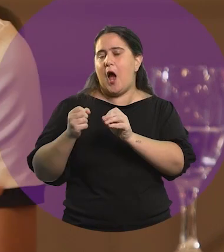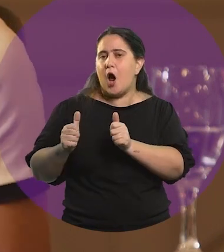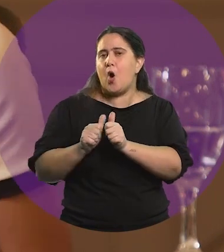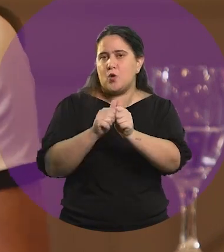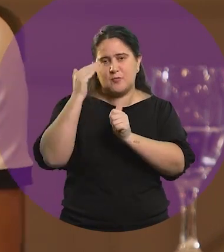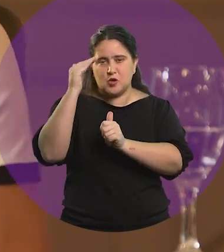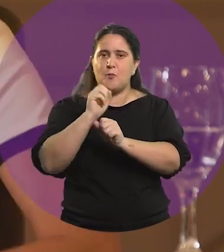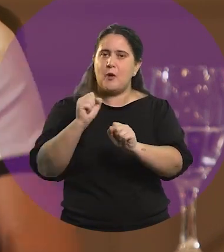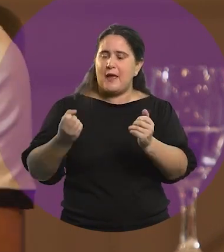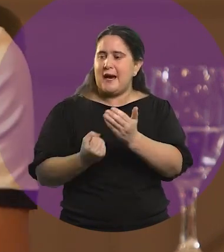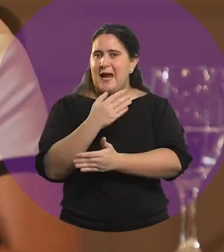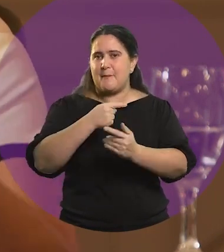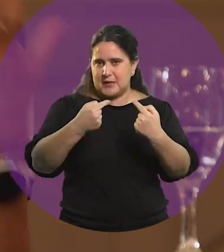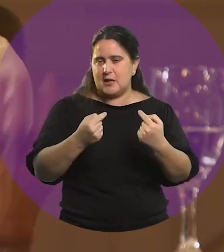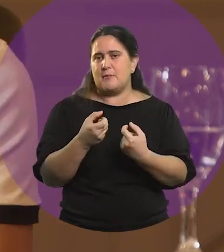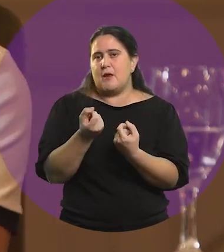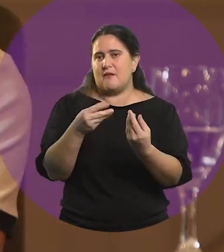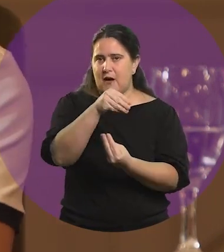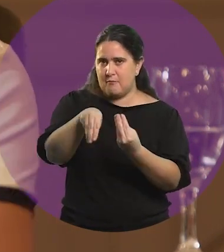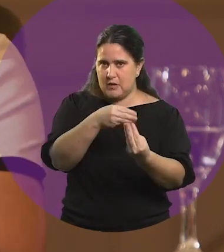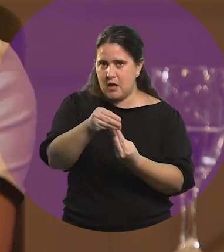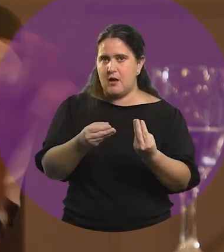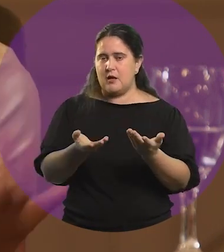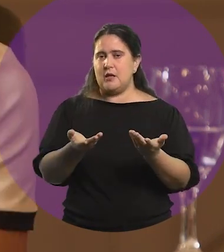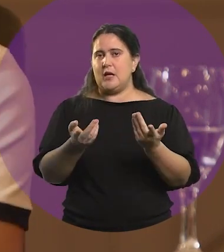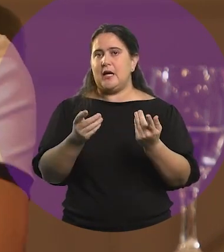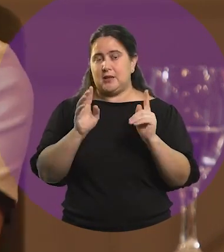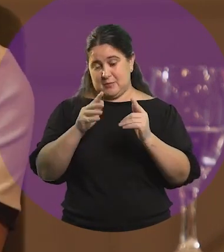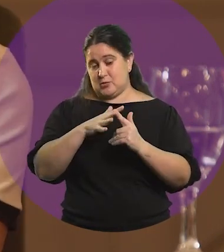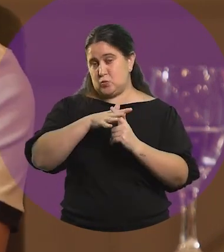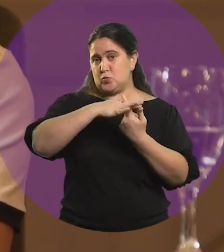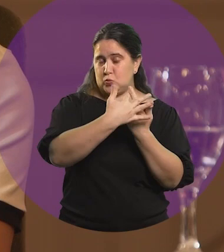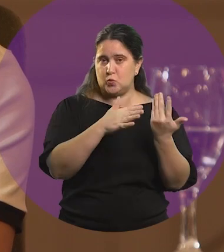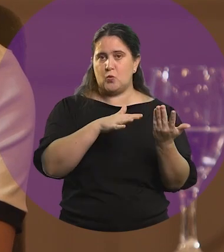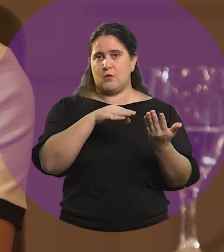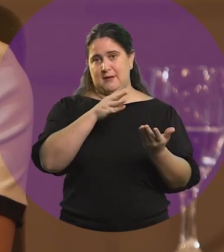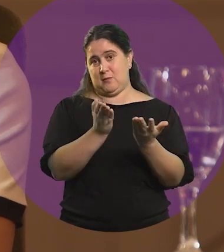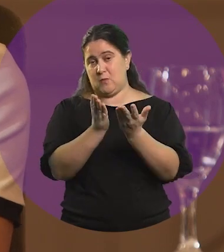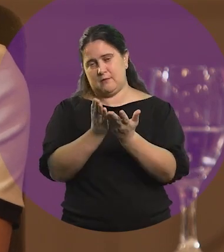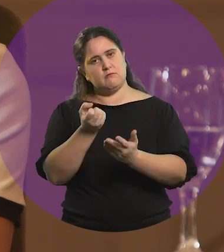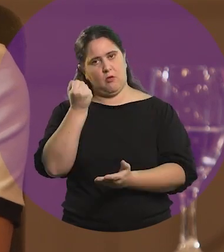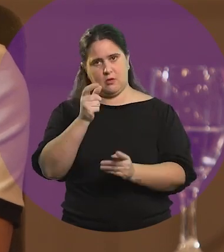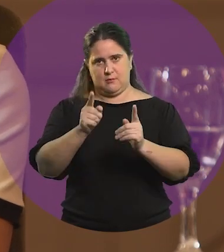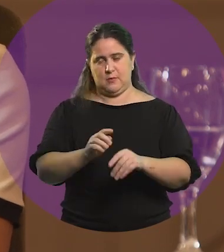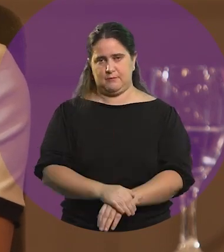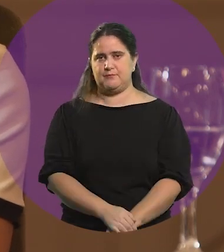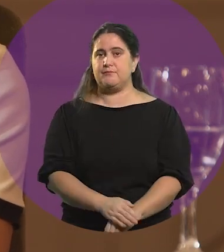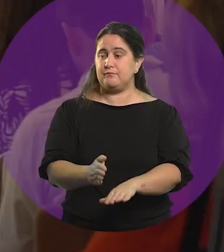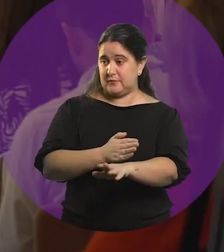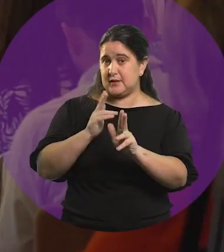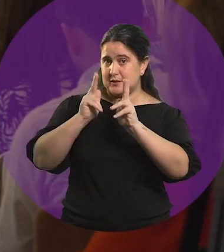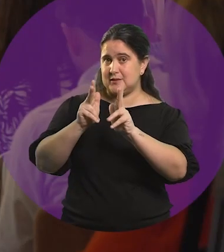docentes, poder generar materiales para las familias y bueno, todo el entorno que rodea a los estudiantes es importante. Y vos